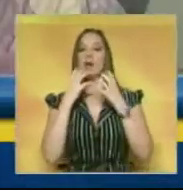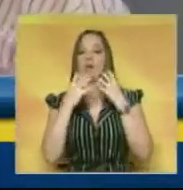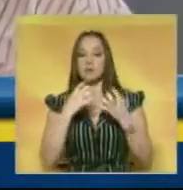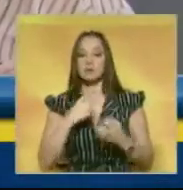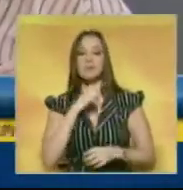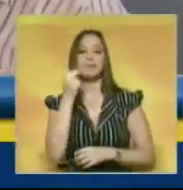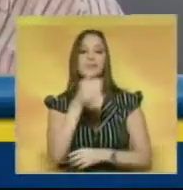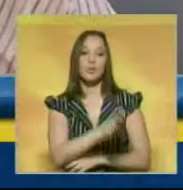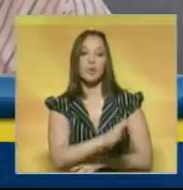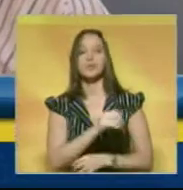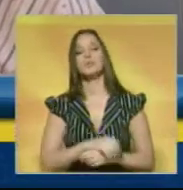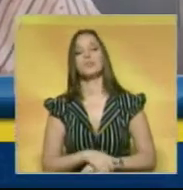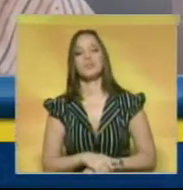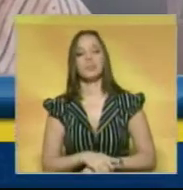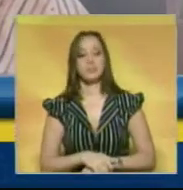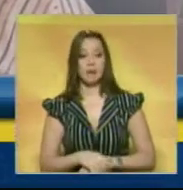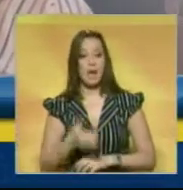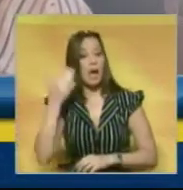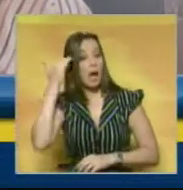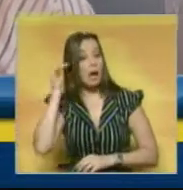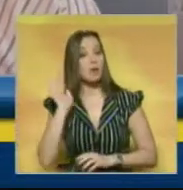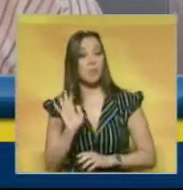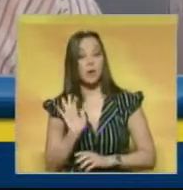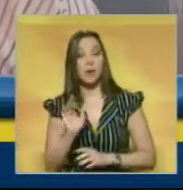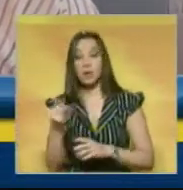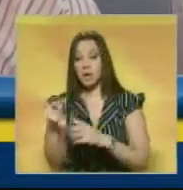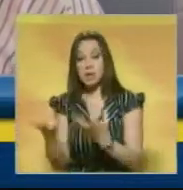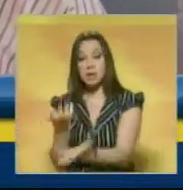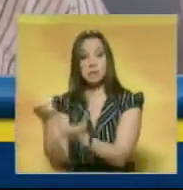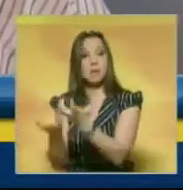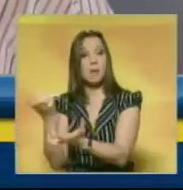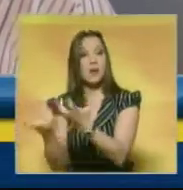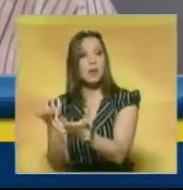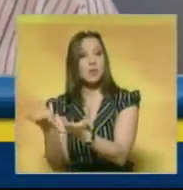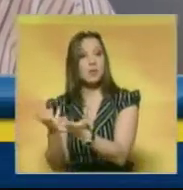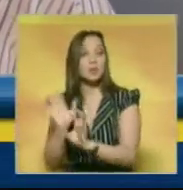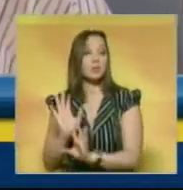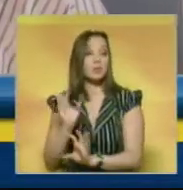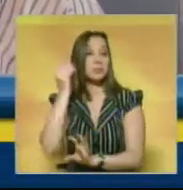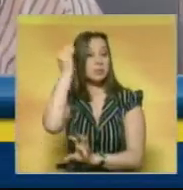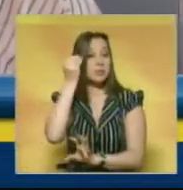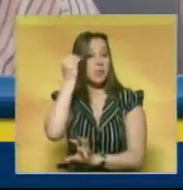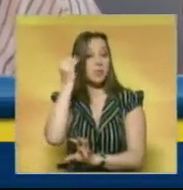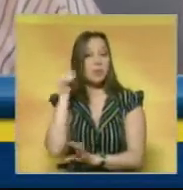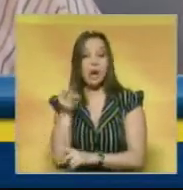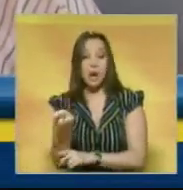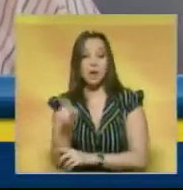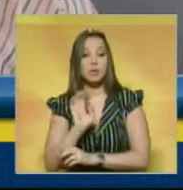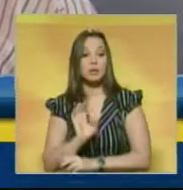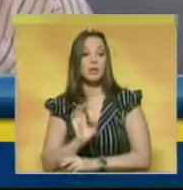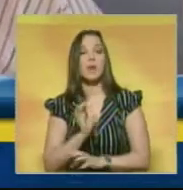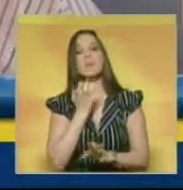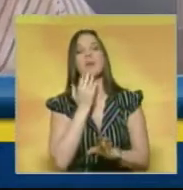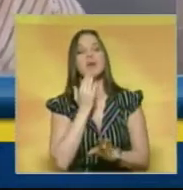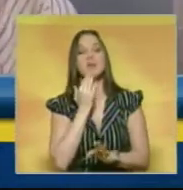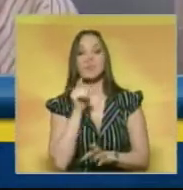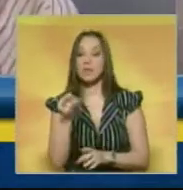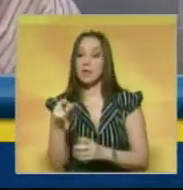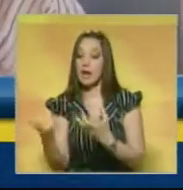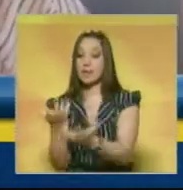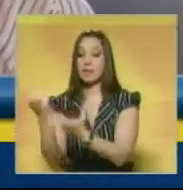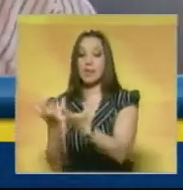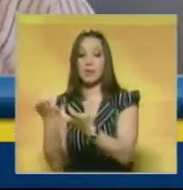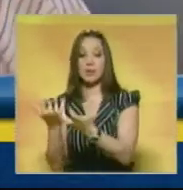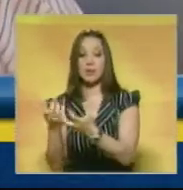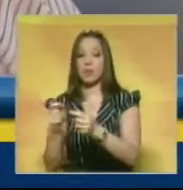área. Pudiera ser que estuviera cocinando ahí, mira, porque ahí estaba la cocina. Sería eso. Si estaba cocinando y de repente